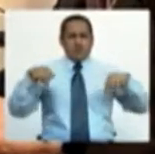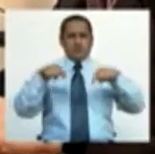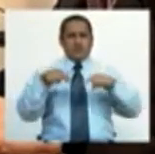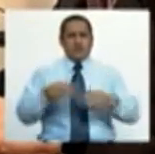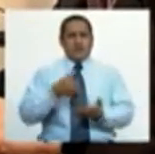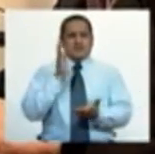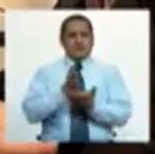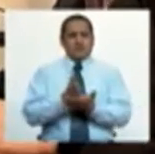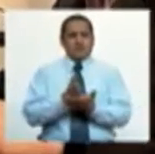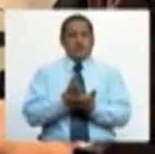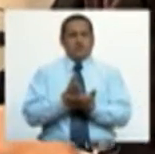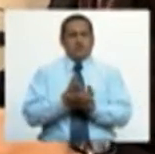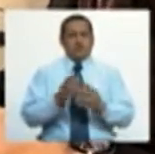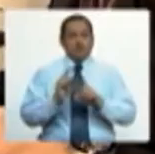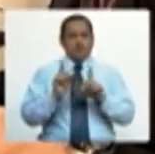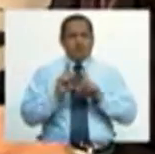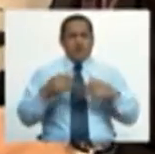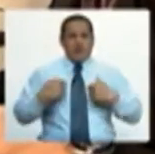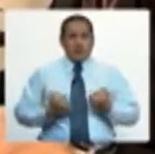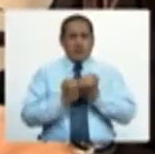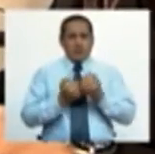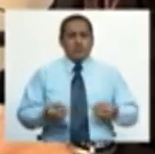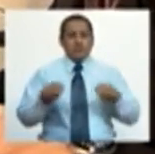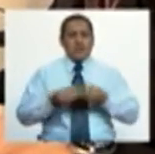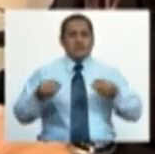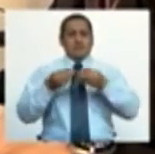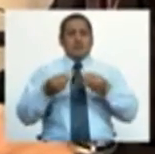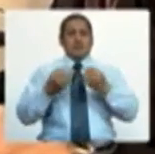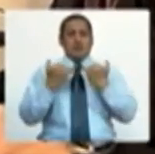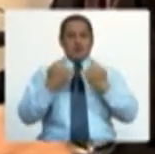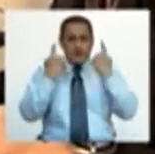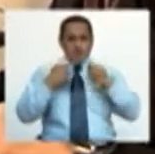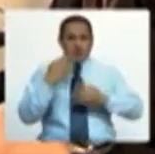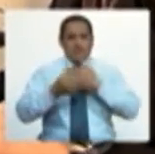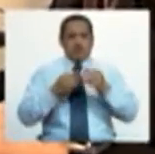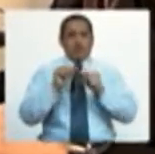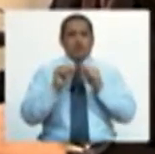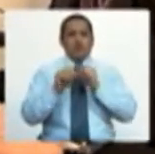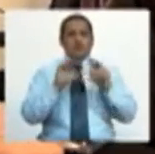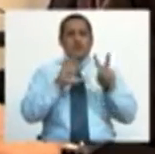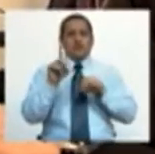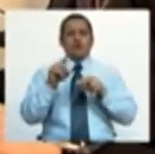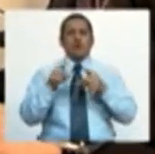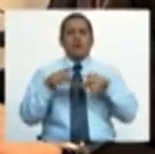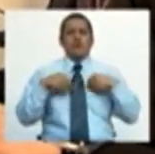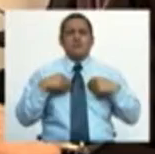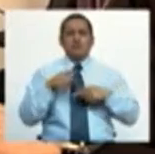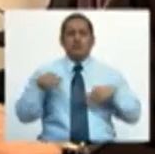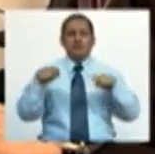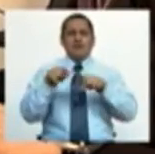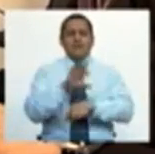esta sentencia nos apoyamos más en el 71. Claro, el 71, exactamente. ¿Y cómo lo toman